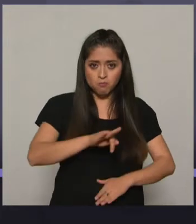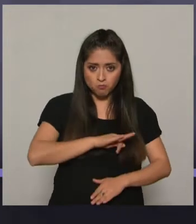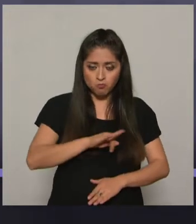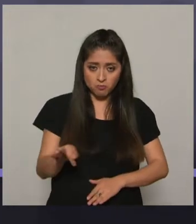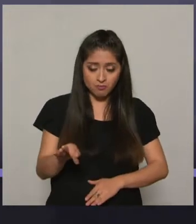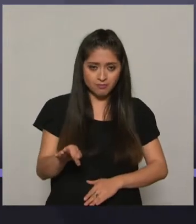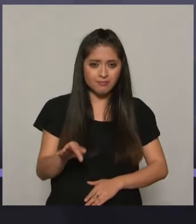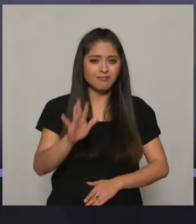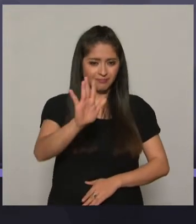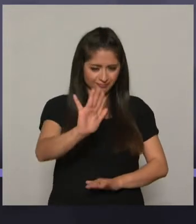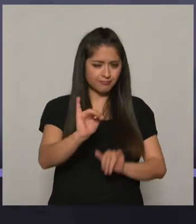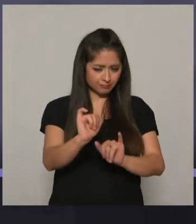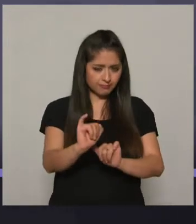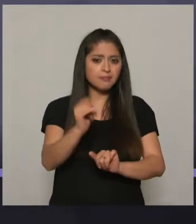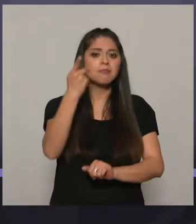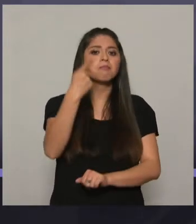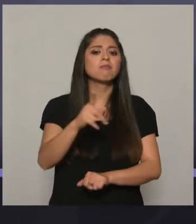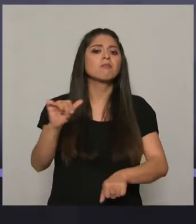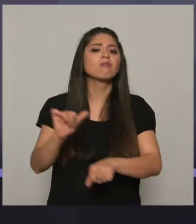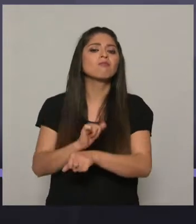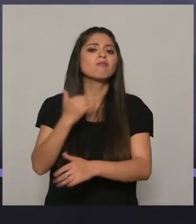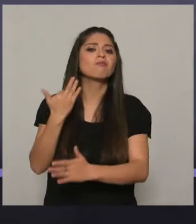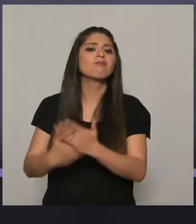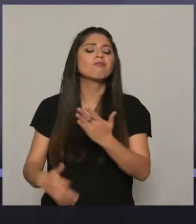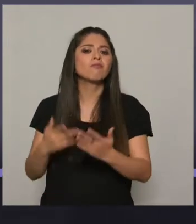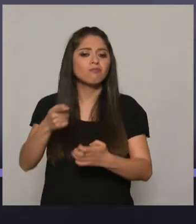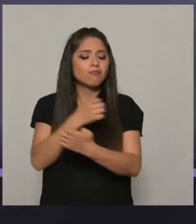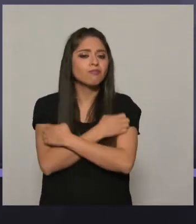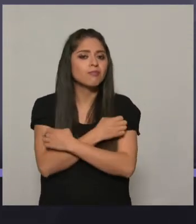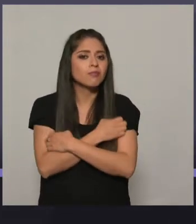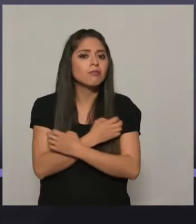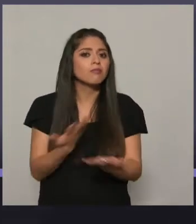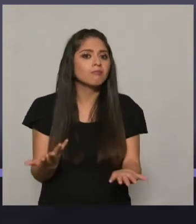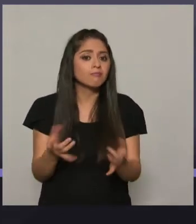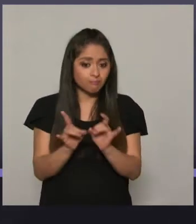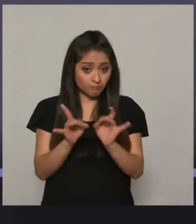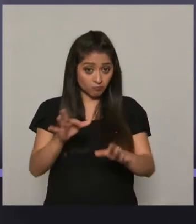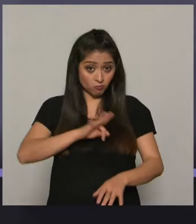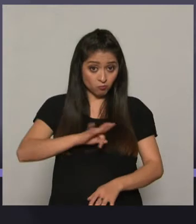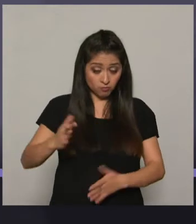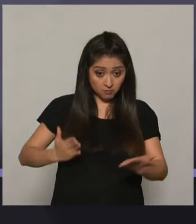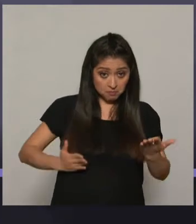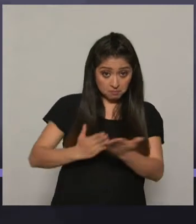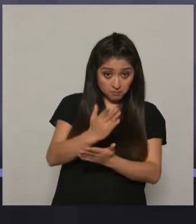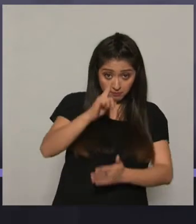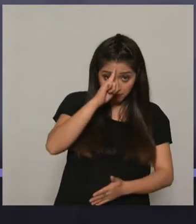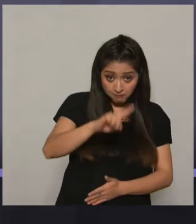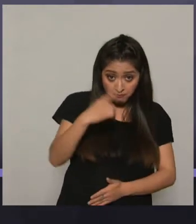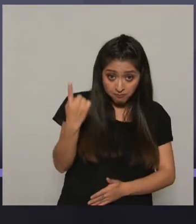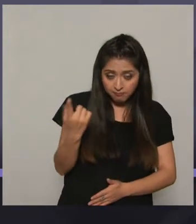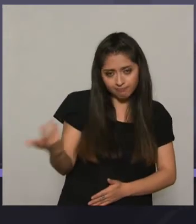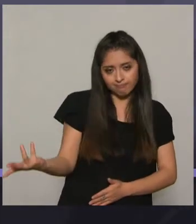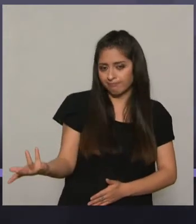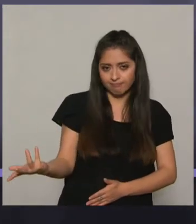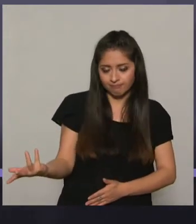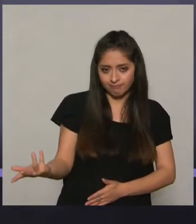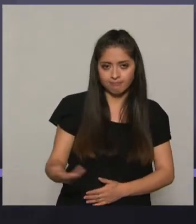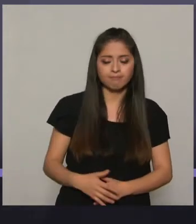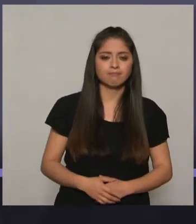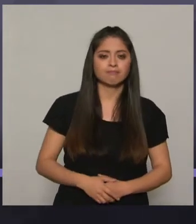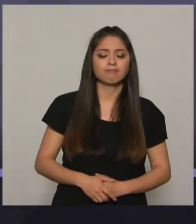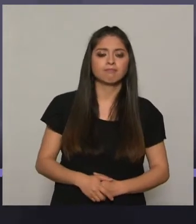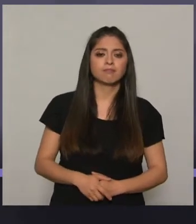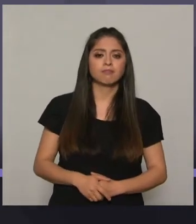bien decían, la falta de educación vial que a veces se tiene, pues en muchas ocasiones pues no les permite tener ese tipo de accesibilidad, ¿no? Entonces,